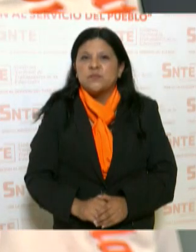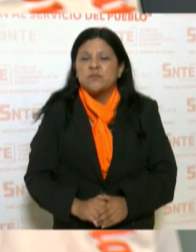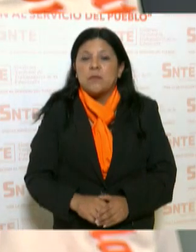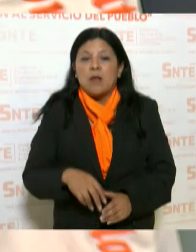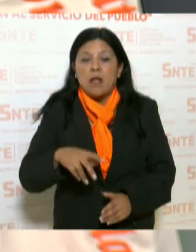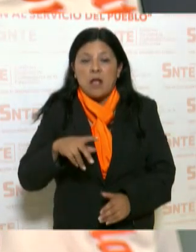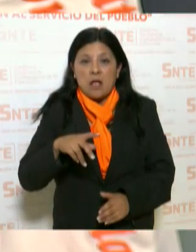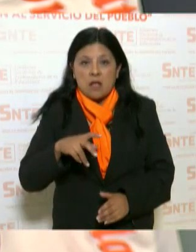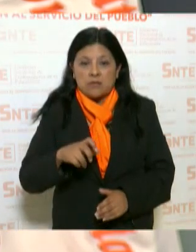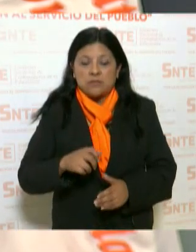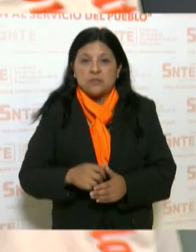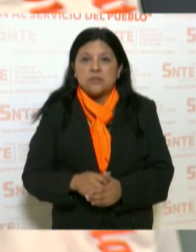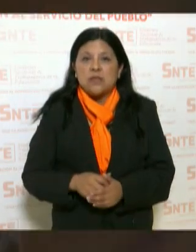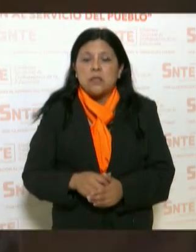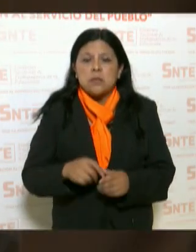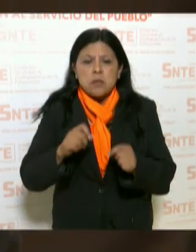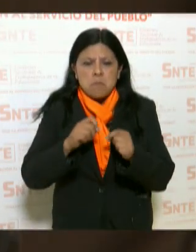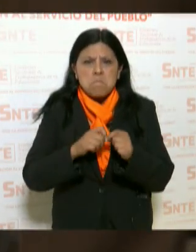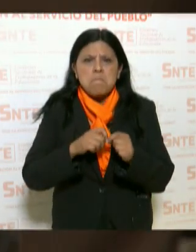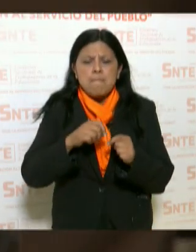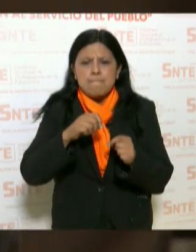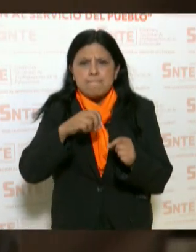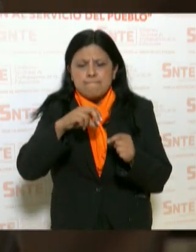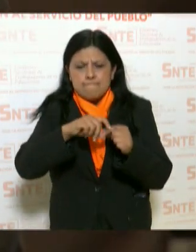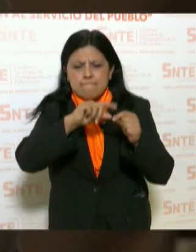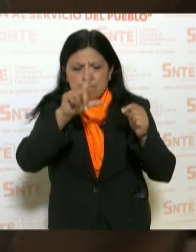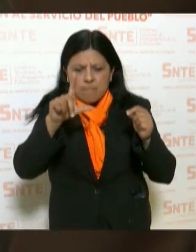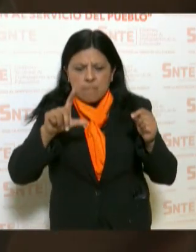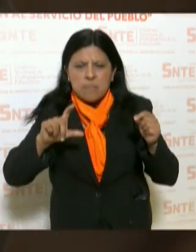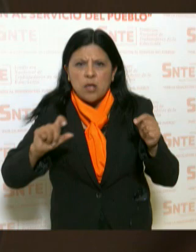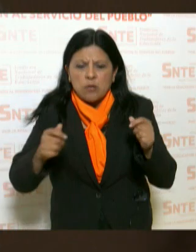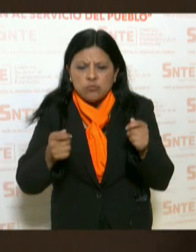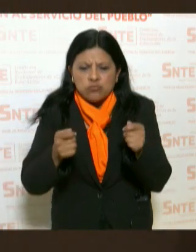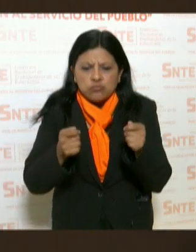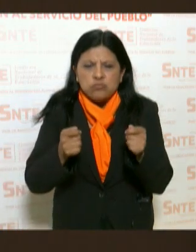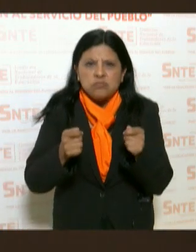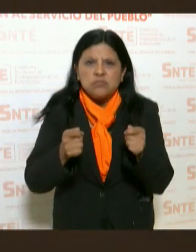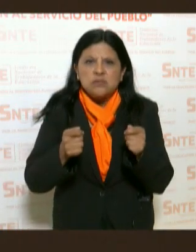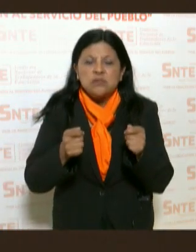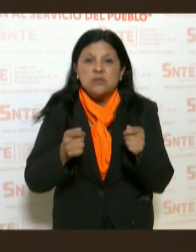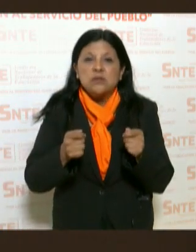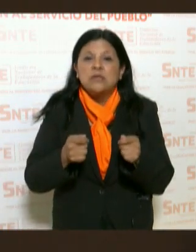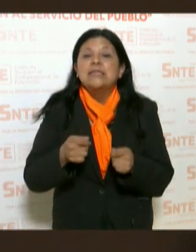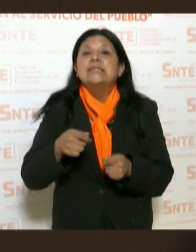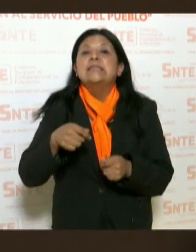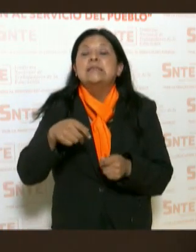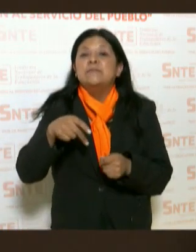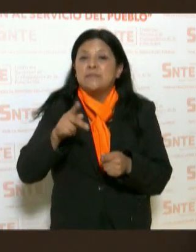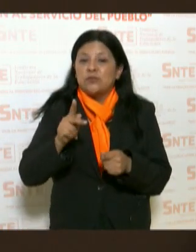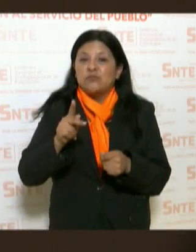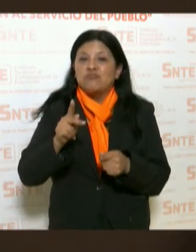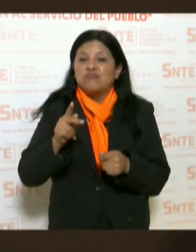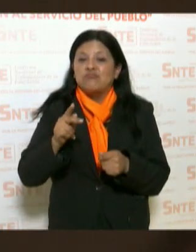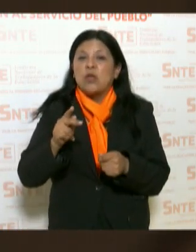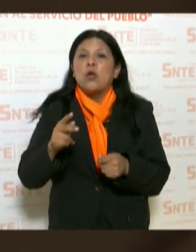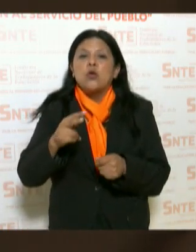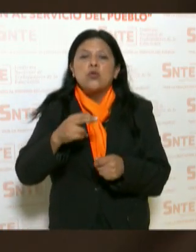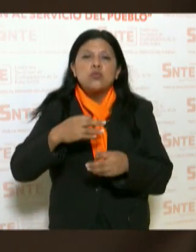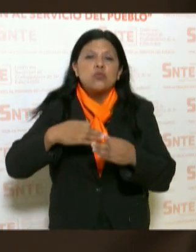dominio de la nación sobre nuestros recursos naturales.